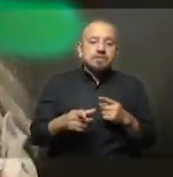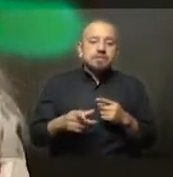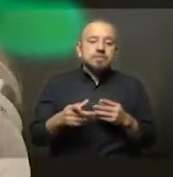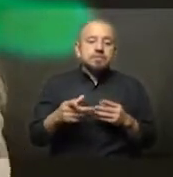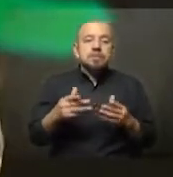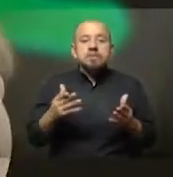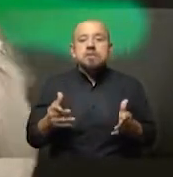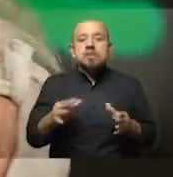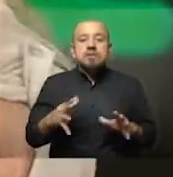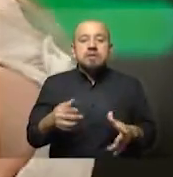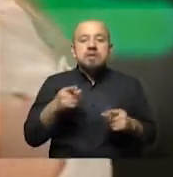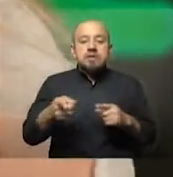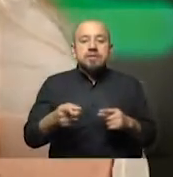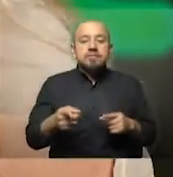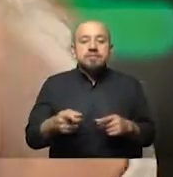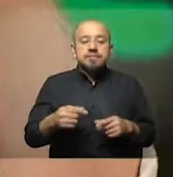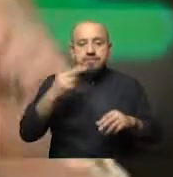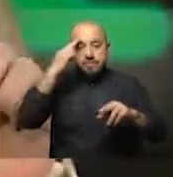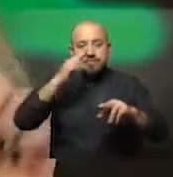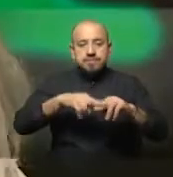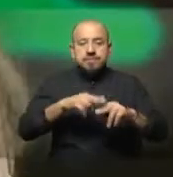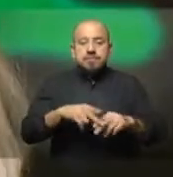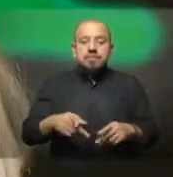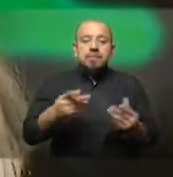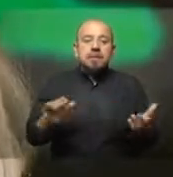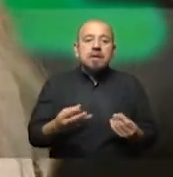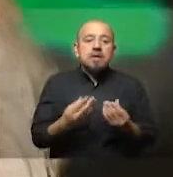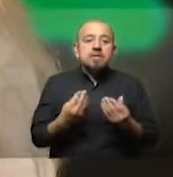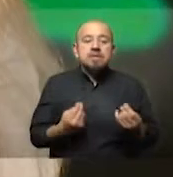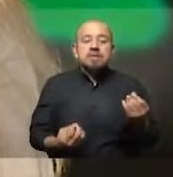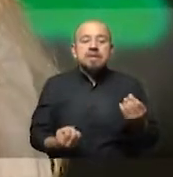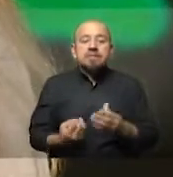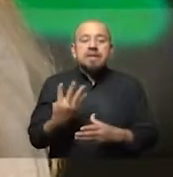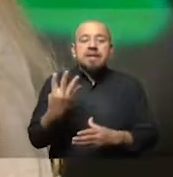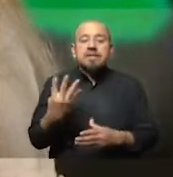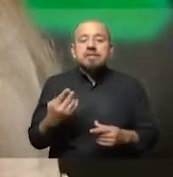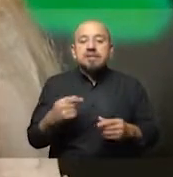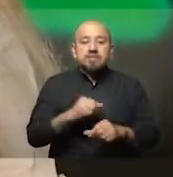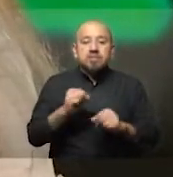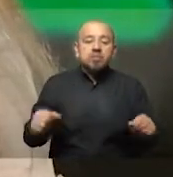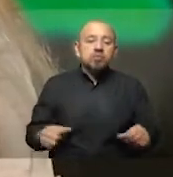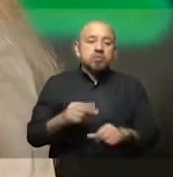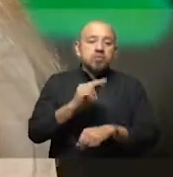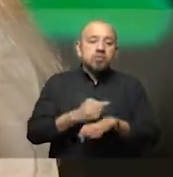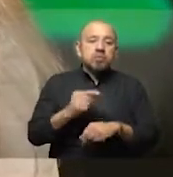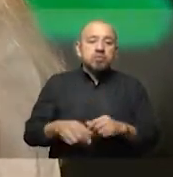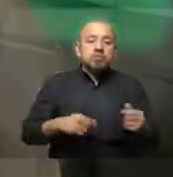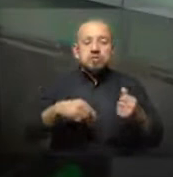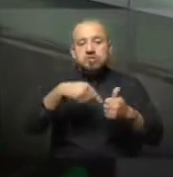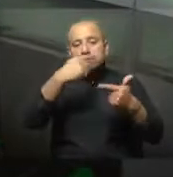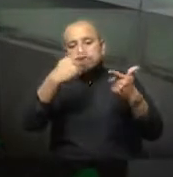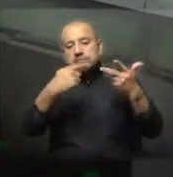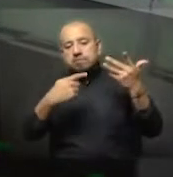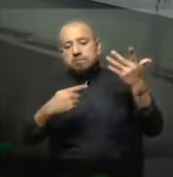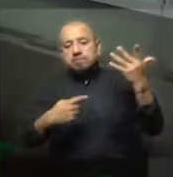explica que es esa patología o esa enfermedad y Qué hierbas podemos usar para curarnos después tiene un glosario porque claro